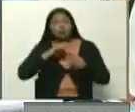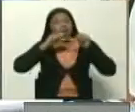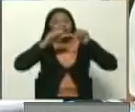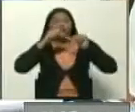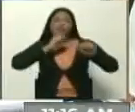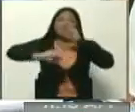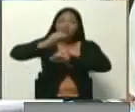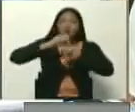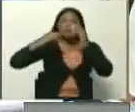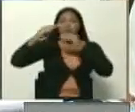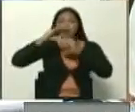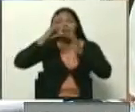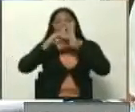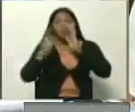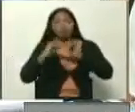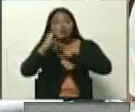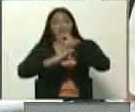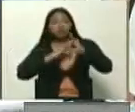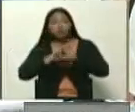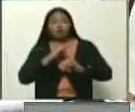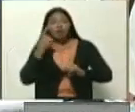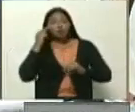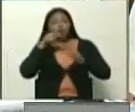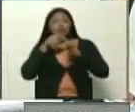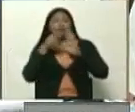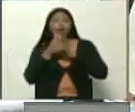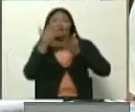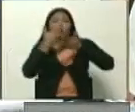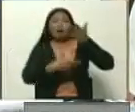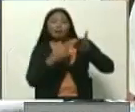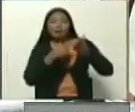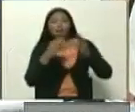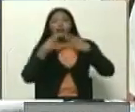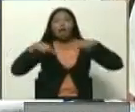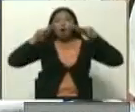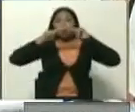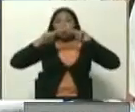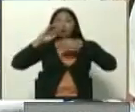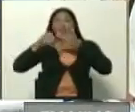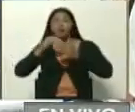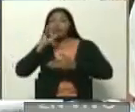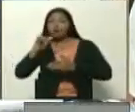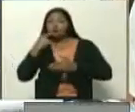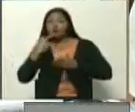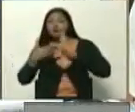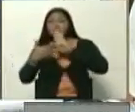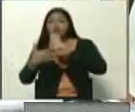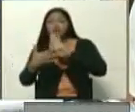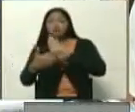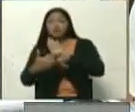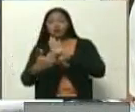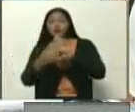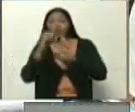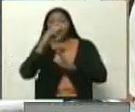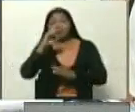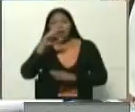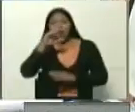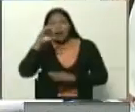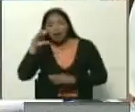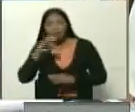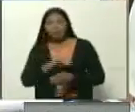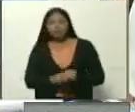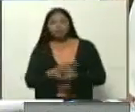defendiendo los principios del derecho internacional consagrados en la Carta de las Naciones Unidas y en las declaraciones presidenciales de la CELAC.